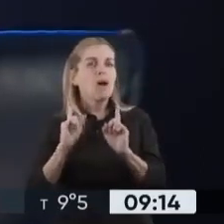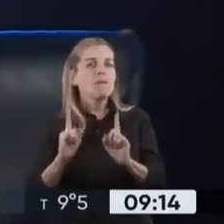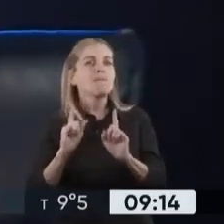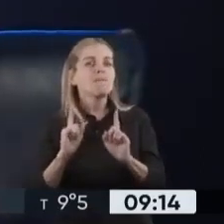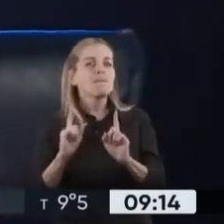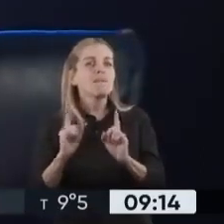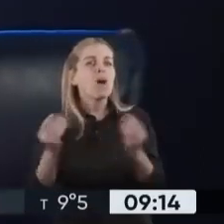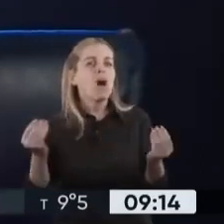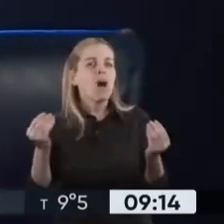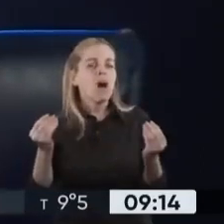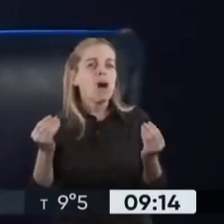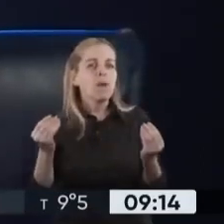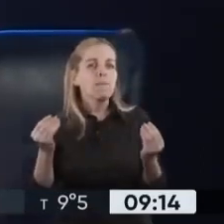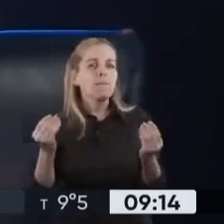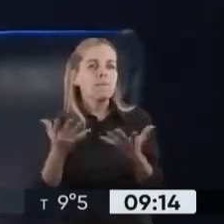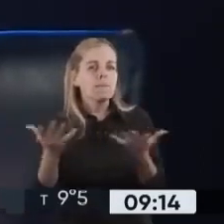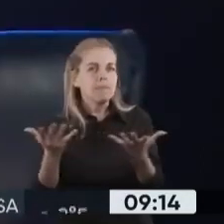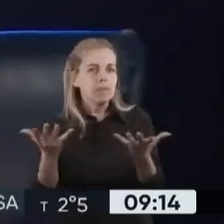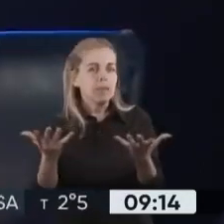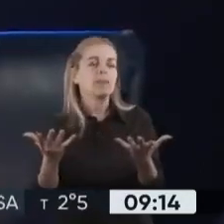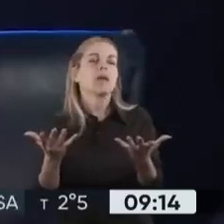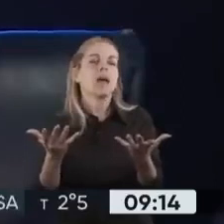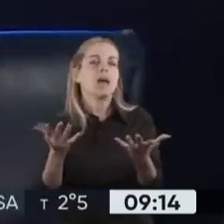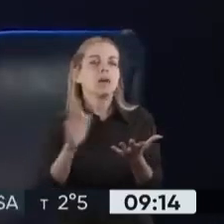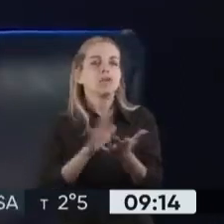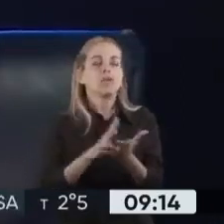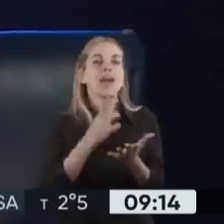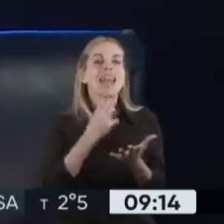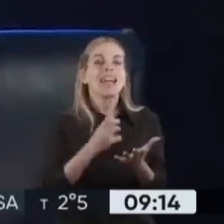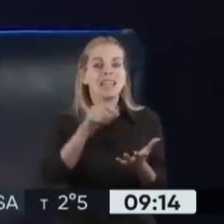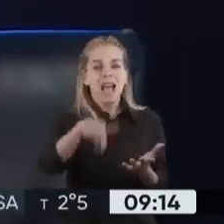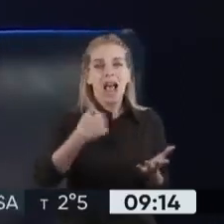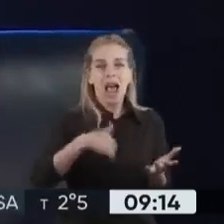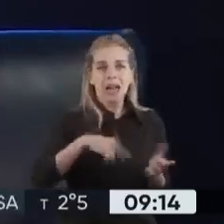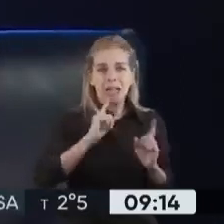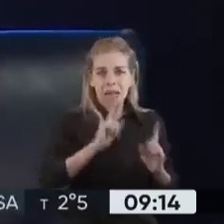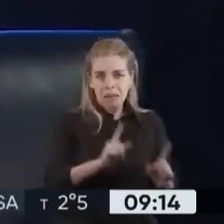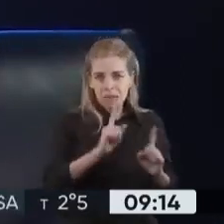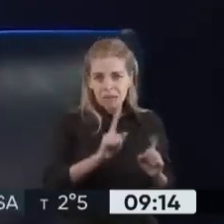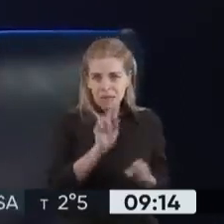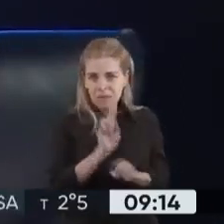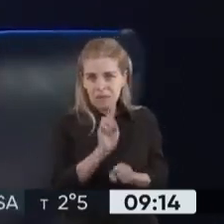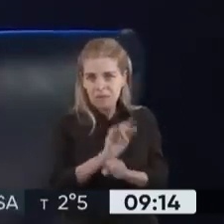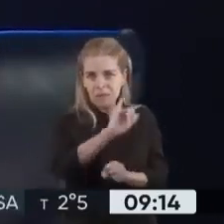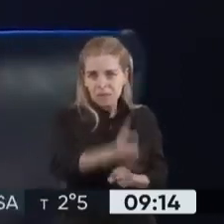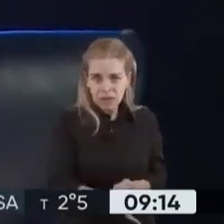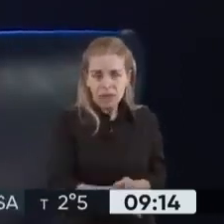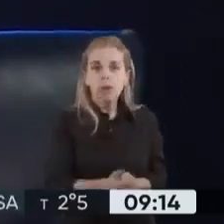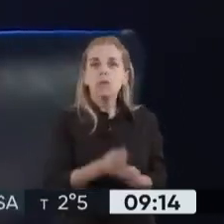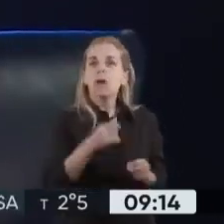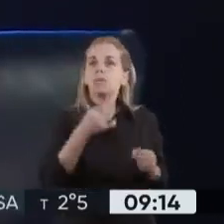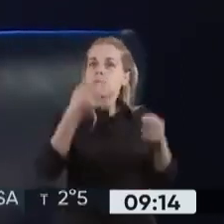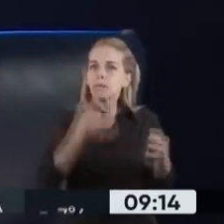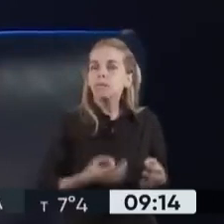este aumento de de lo que es la provisión de energía en argentina una buena noticia